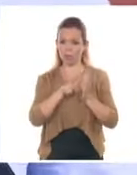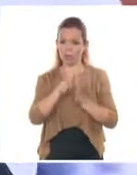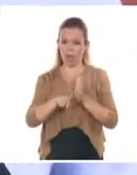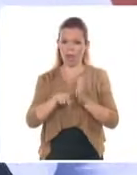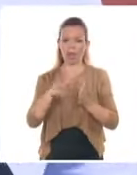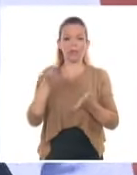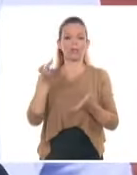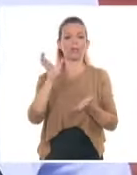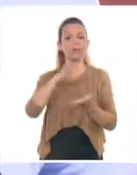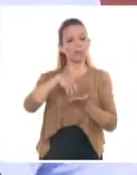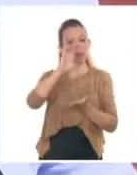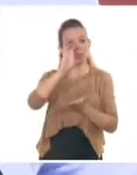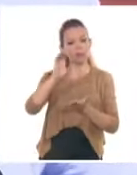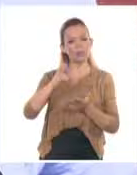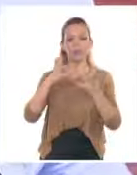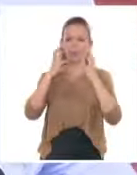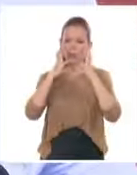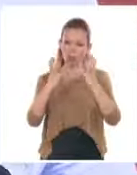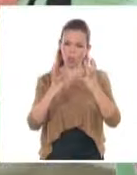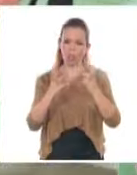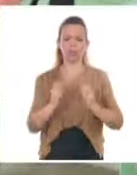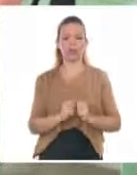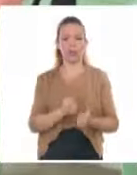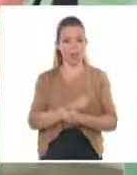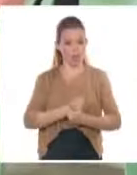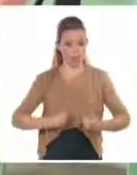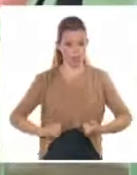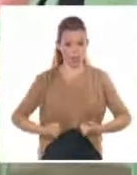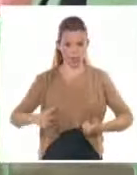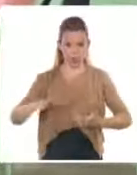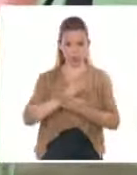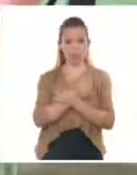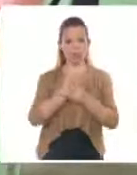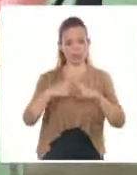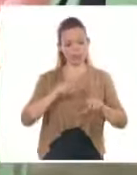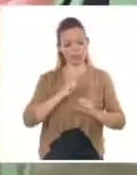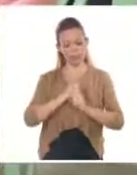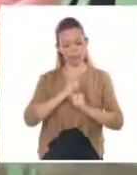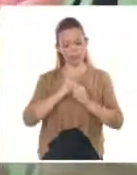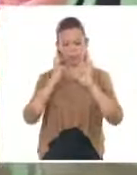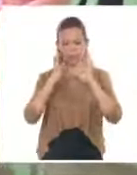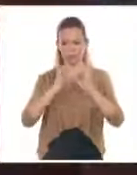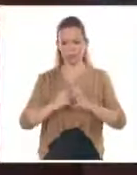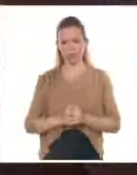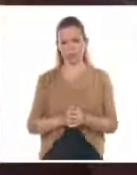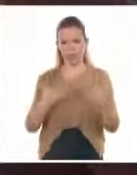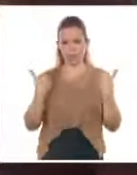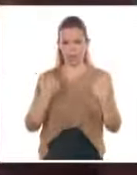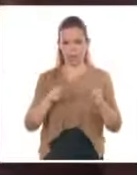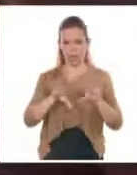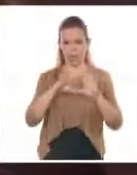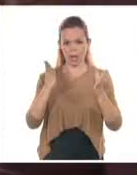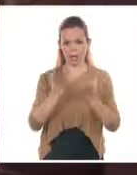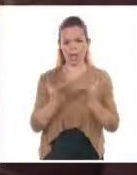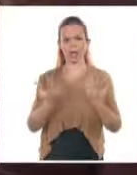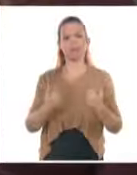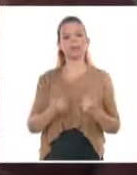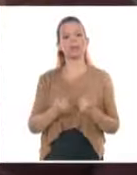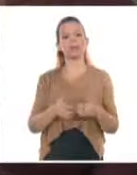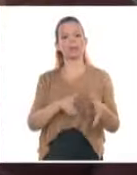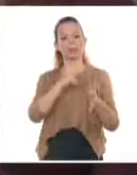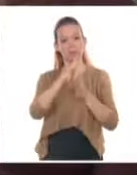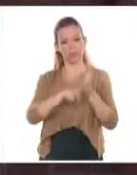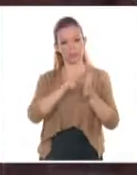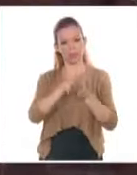en la provincia, aunque el esfuerzo fue en general de todo el país. A propósito del acto conmemorativo, el director general de la Unión de Ferrocarriles de Cuba, Luis Roberto